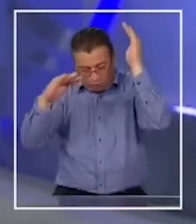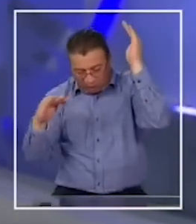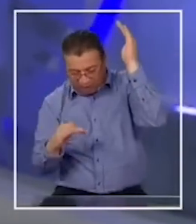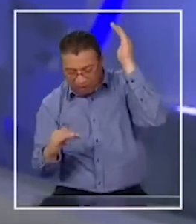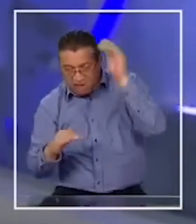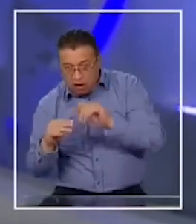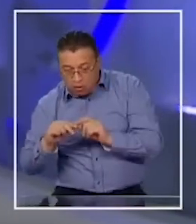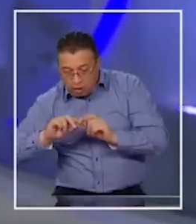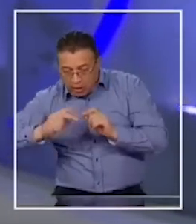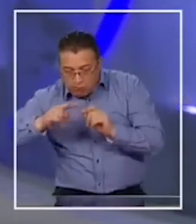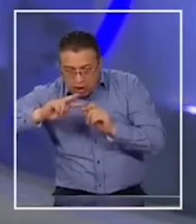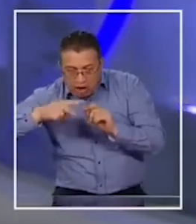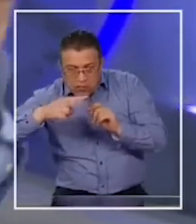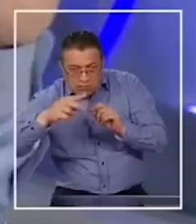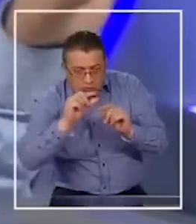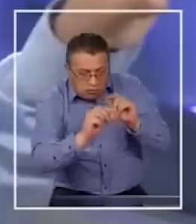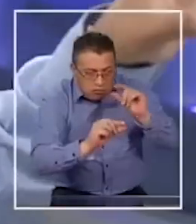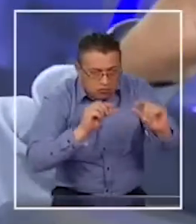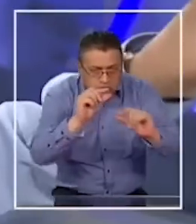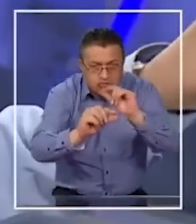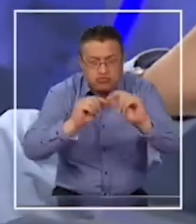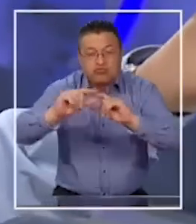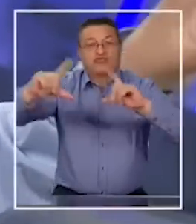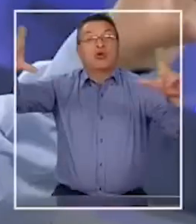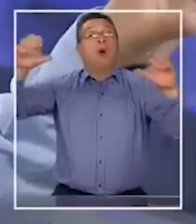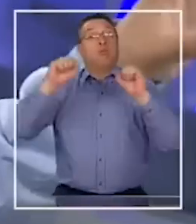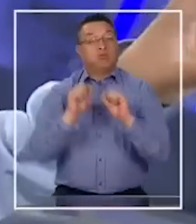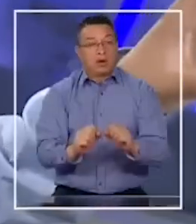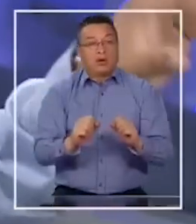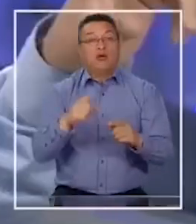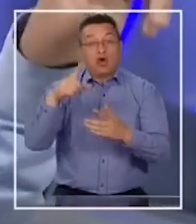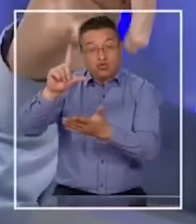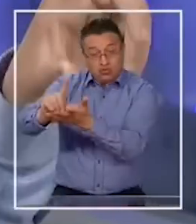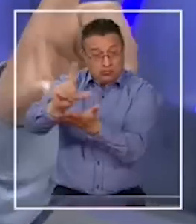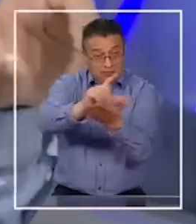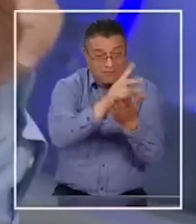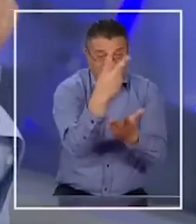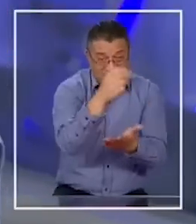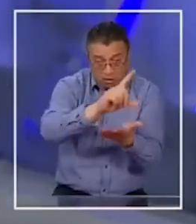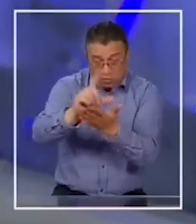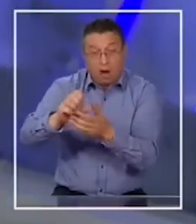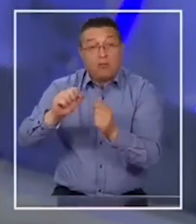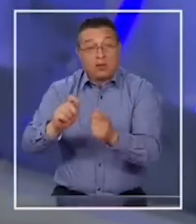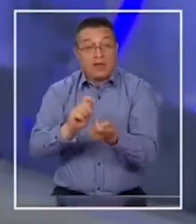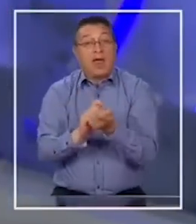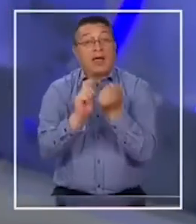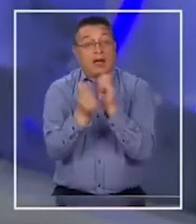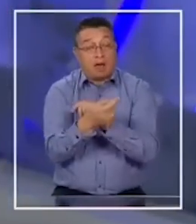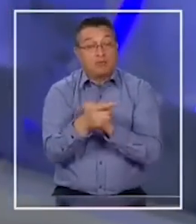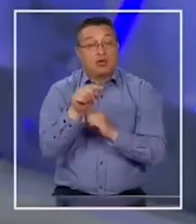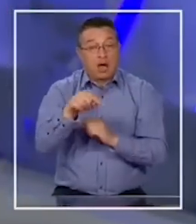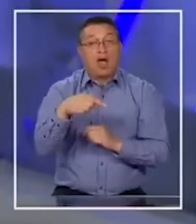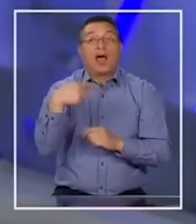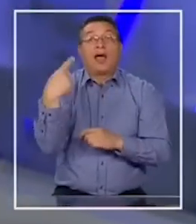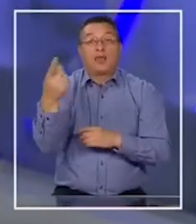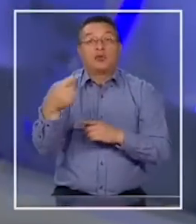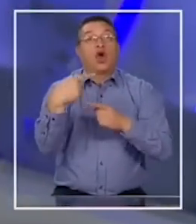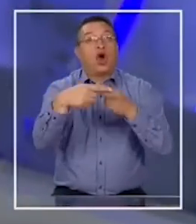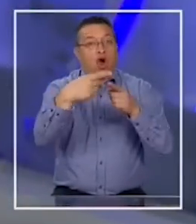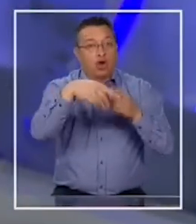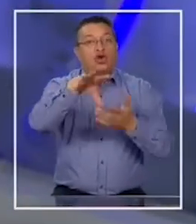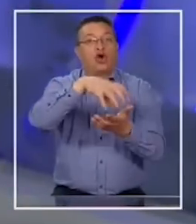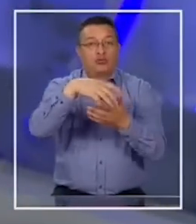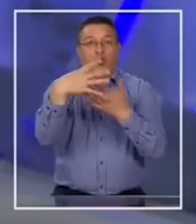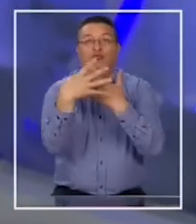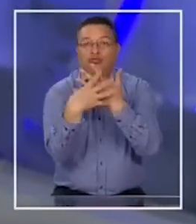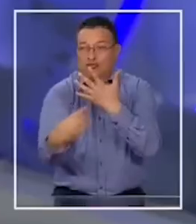vida de los chilenos vienen los pequeños cambios probablemente en estos 20 puntos va a haber un cambio y probablemente Vamos a sembrar una semilla que va a empezar a transcurrir en otros lugares